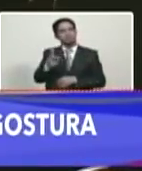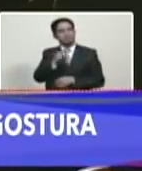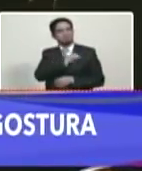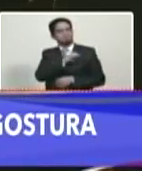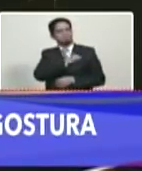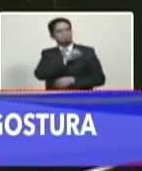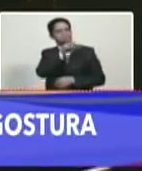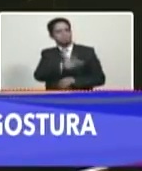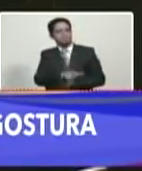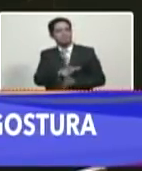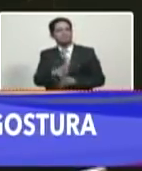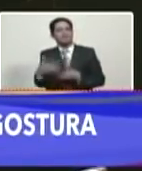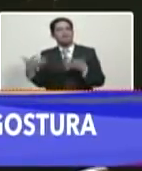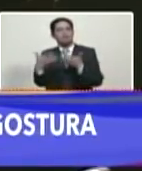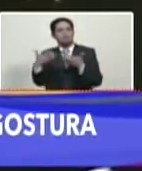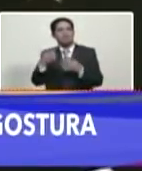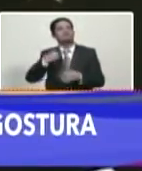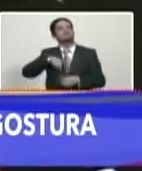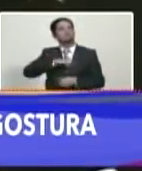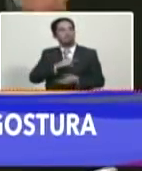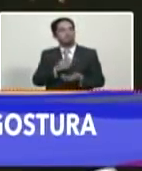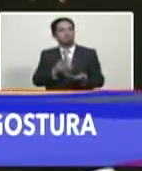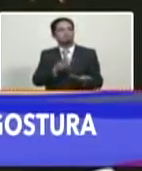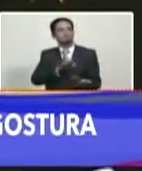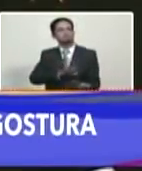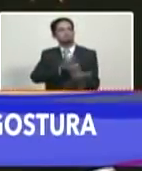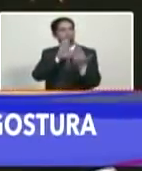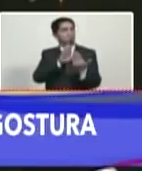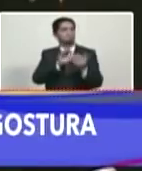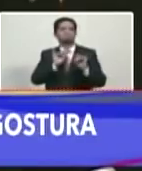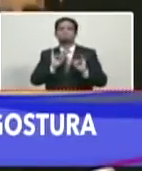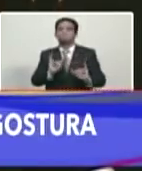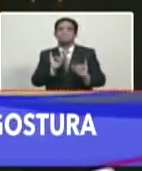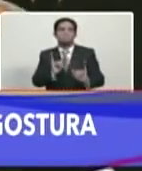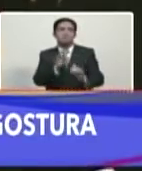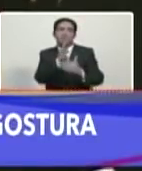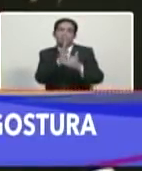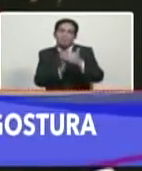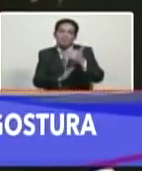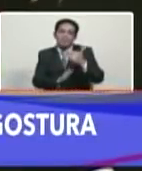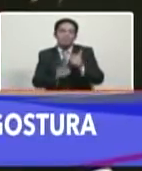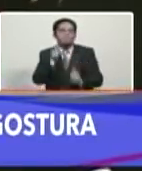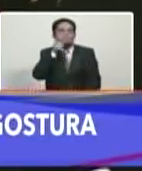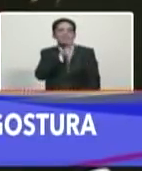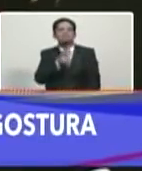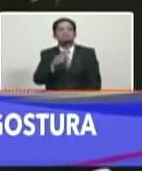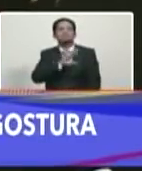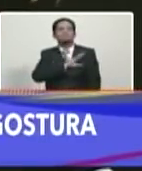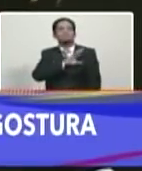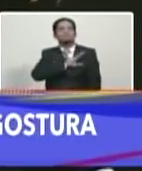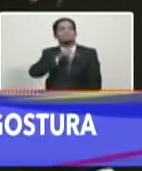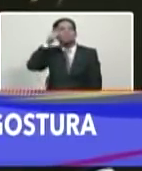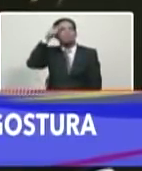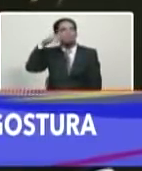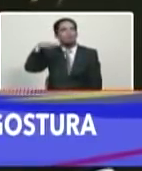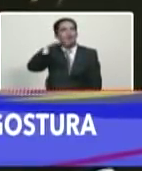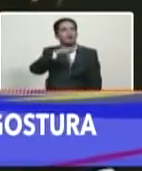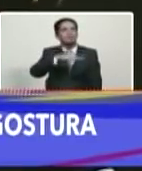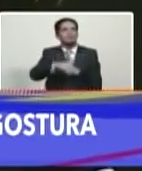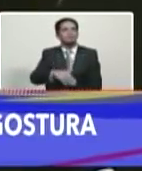Cada reto lo asumimos con la misma humildad de hombre del pueblo. Cada